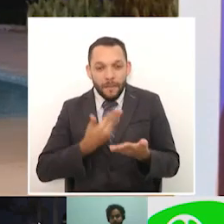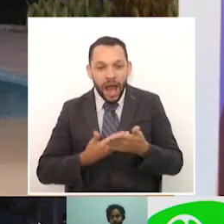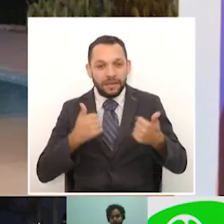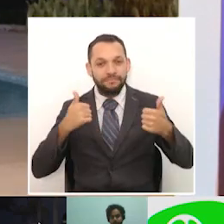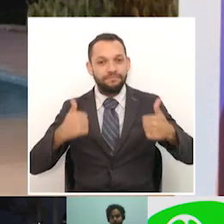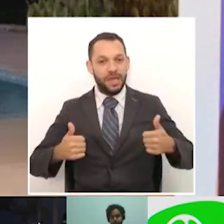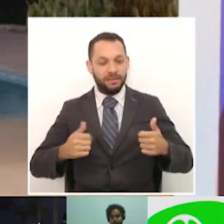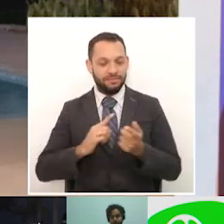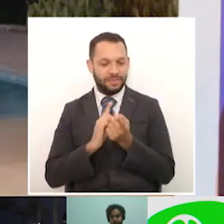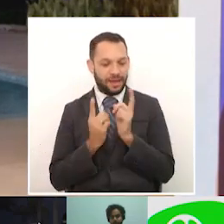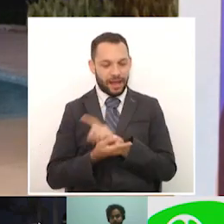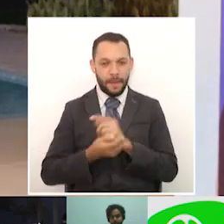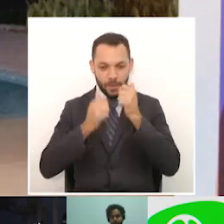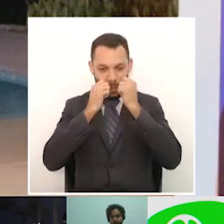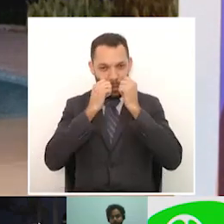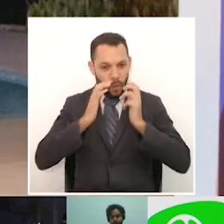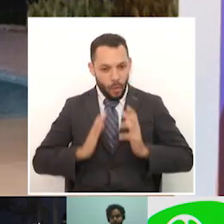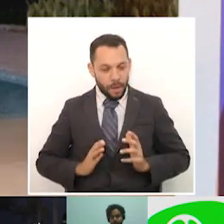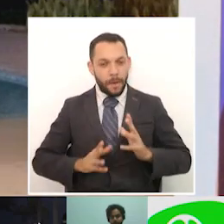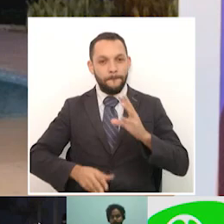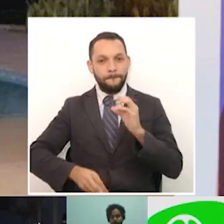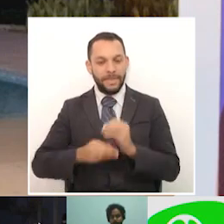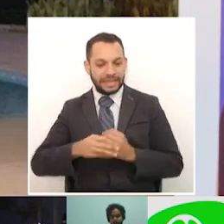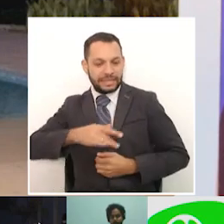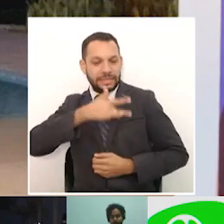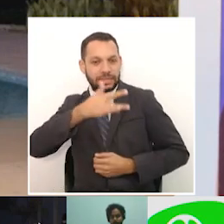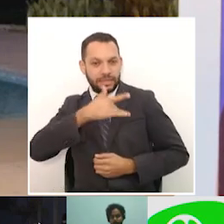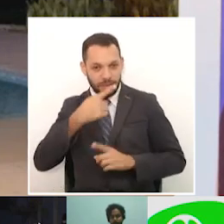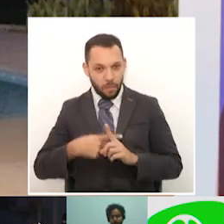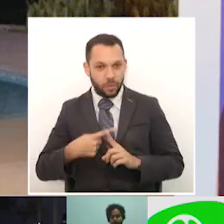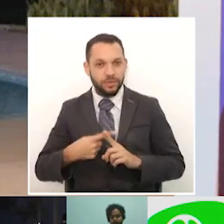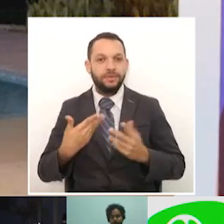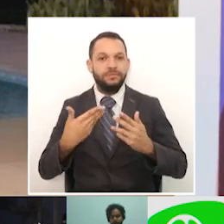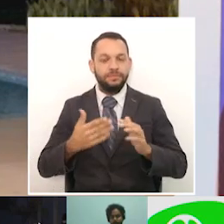parte física como la parte espiritual que nos está comentando en este momento.